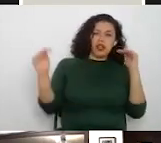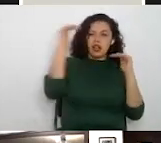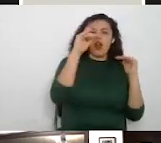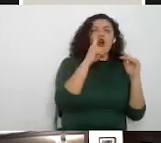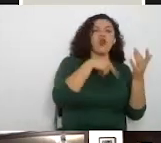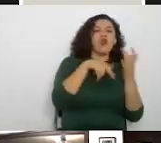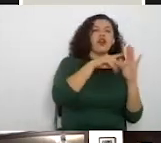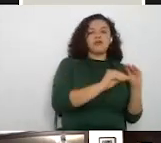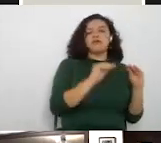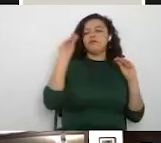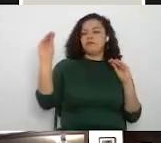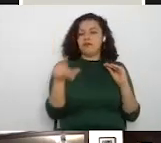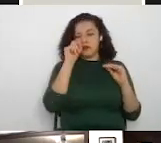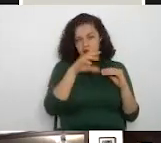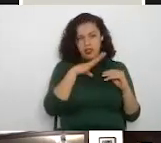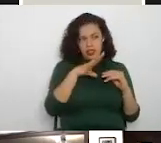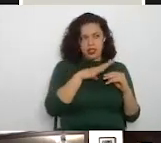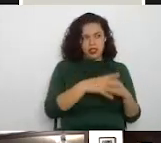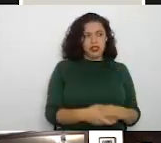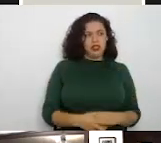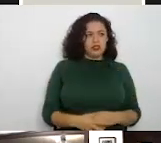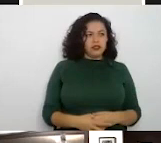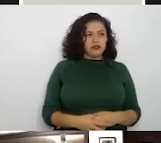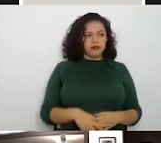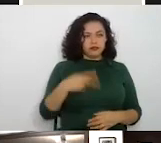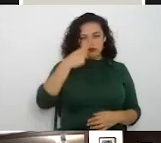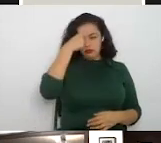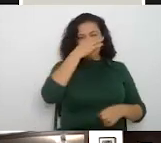también es conveniente que le den a conocer,